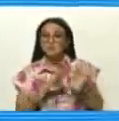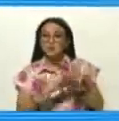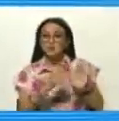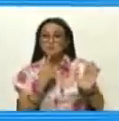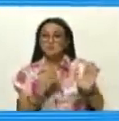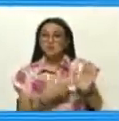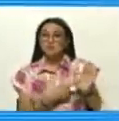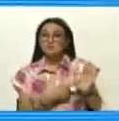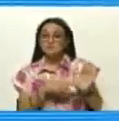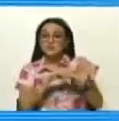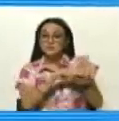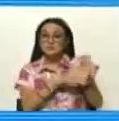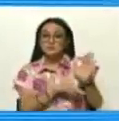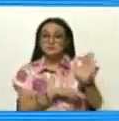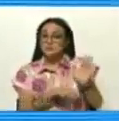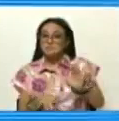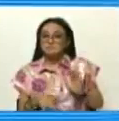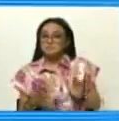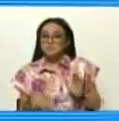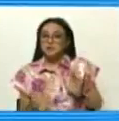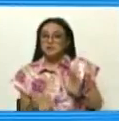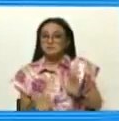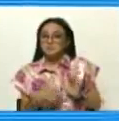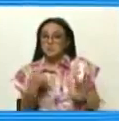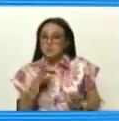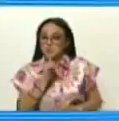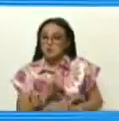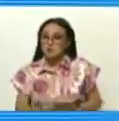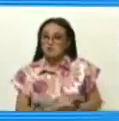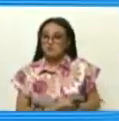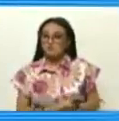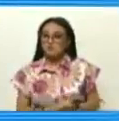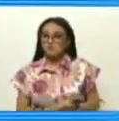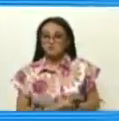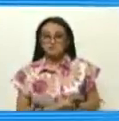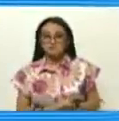palabra estatuto no aparece por ningún lado. En ninguna parte.